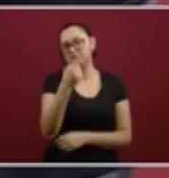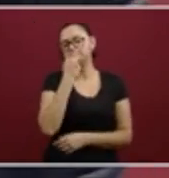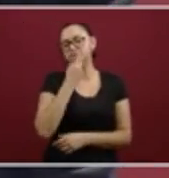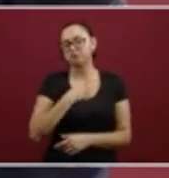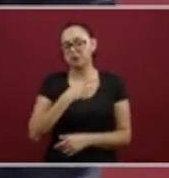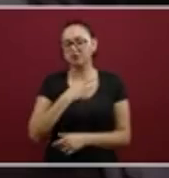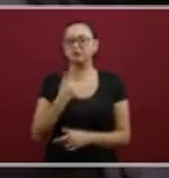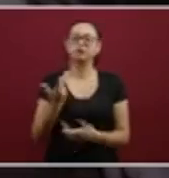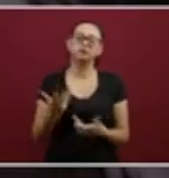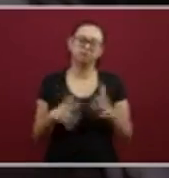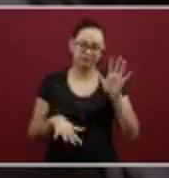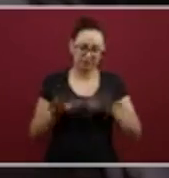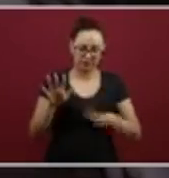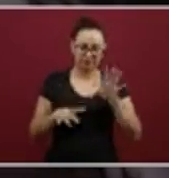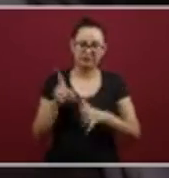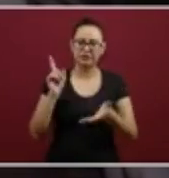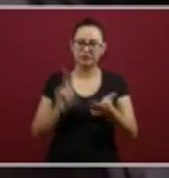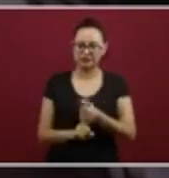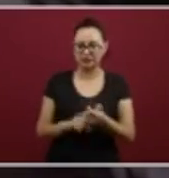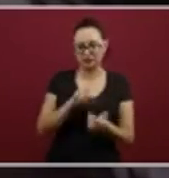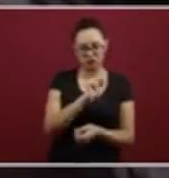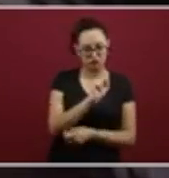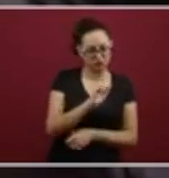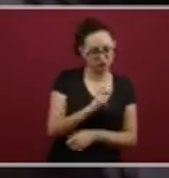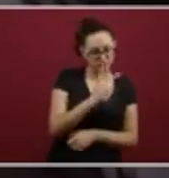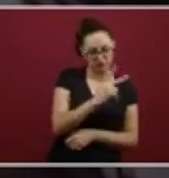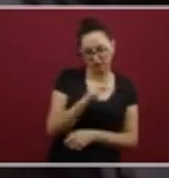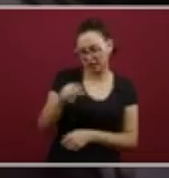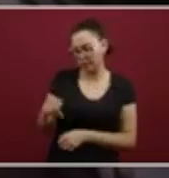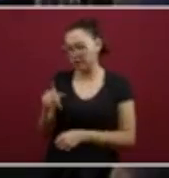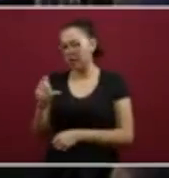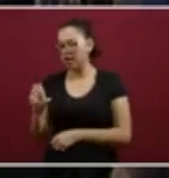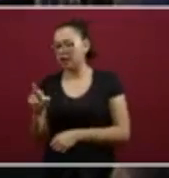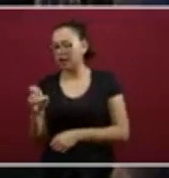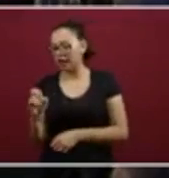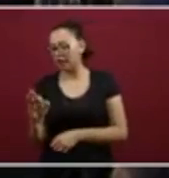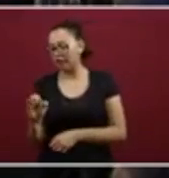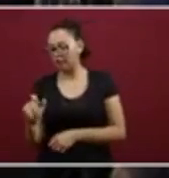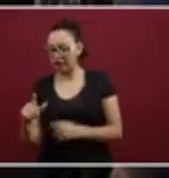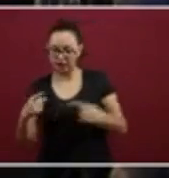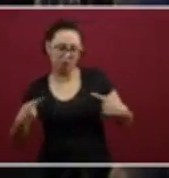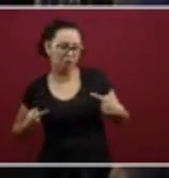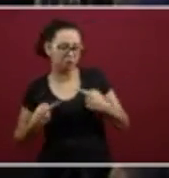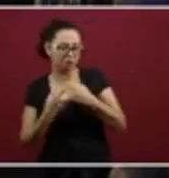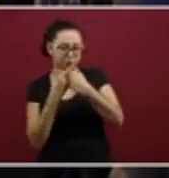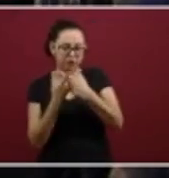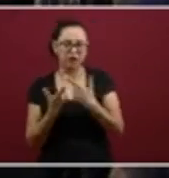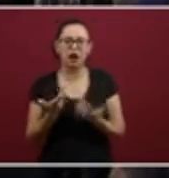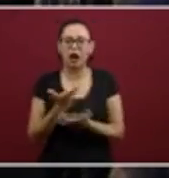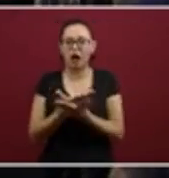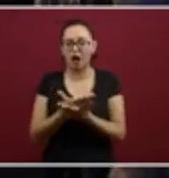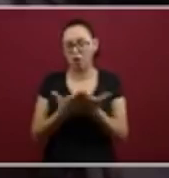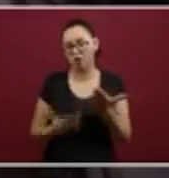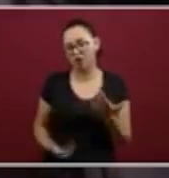pues ciertas diferencias internas entre la SEP y CREFAL. La pregunta concreta en este sentido,